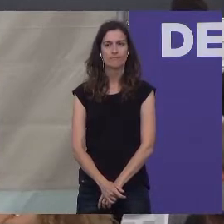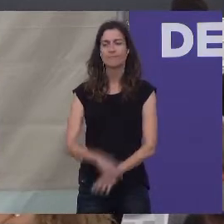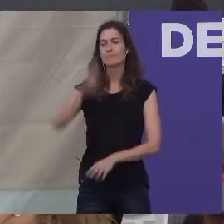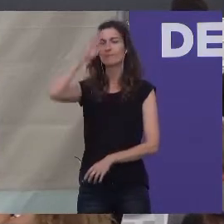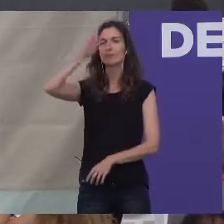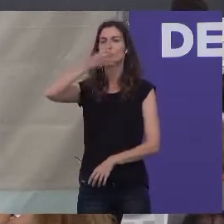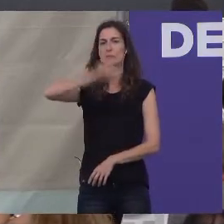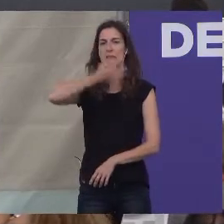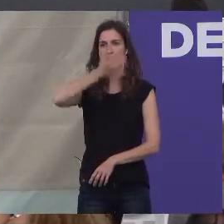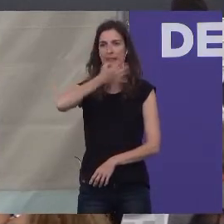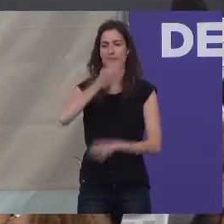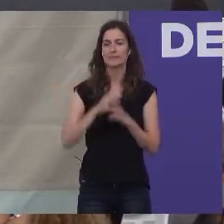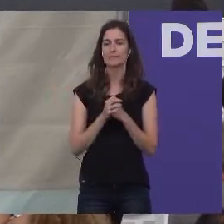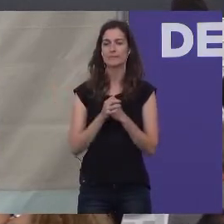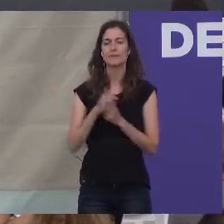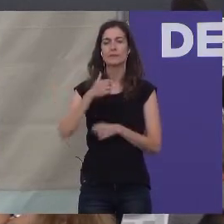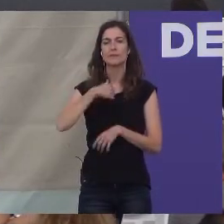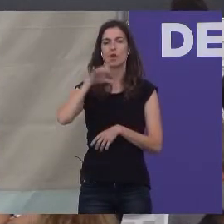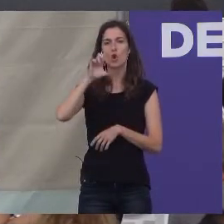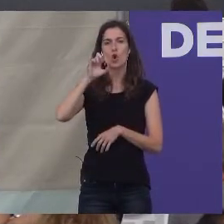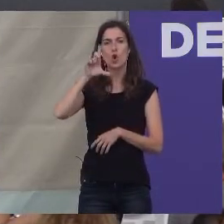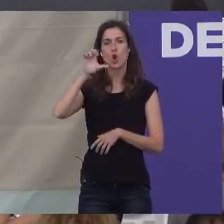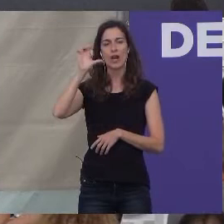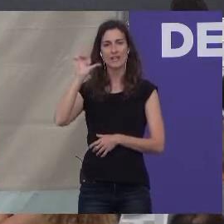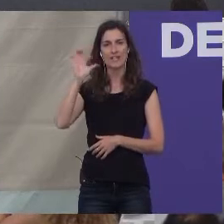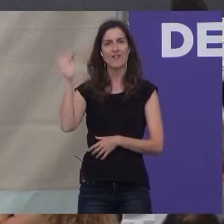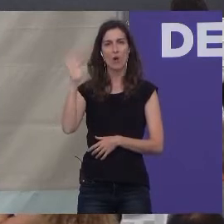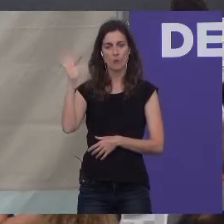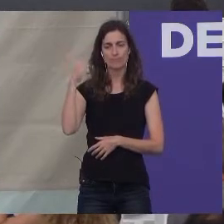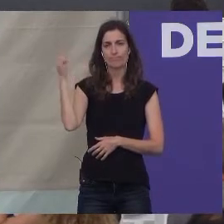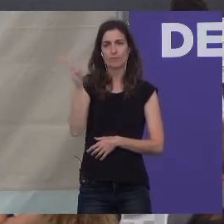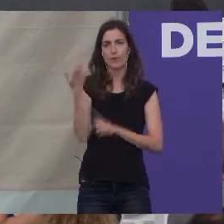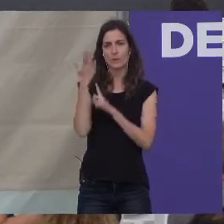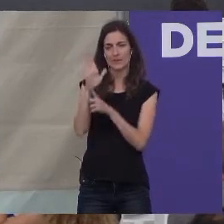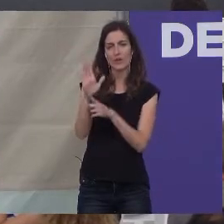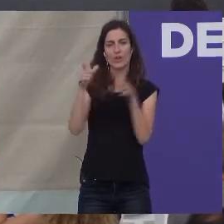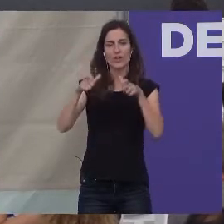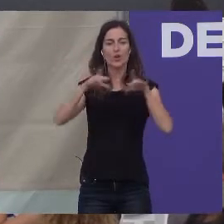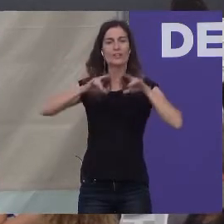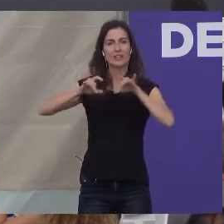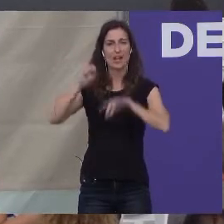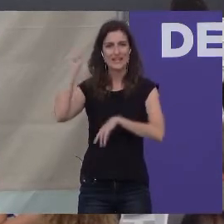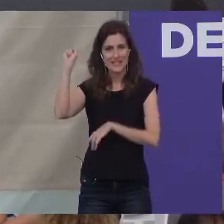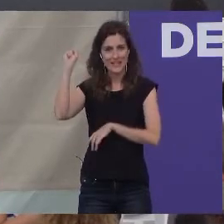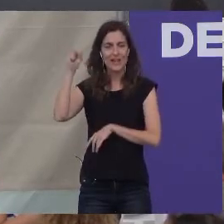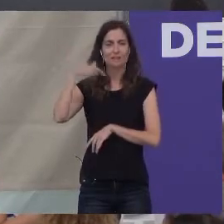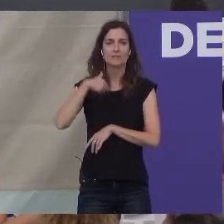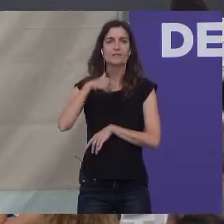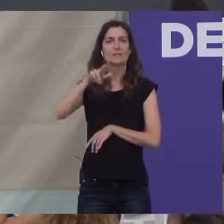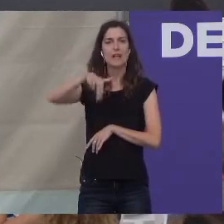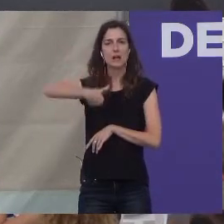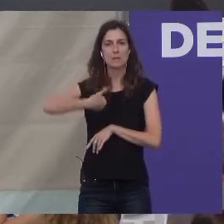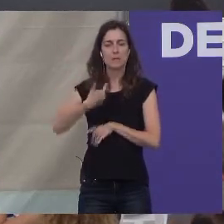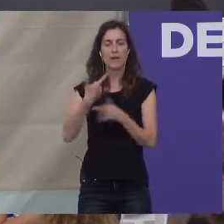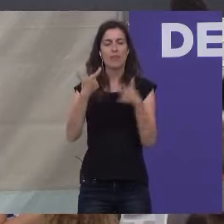Hola, bona vesprada. Soy Loles Fauvén, vengo en representación del Círculo Territorial de Liria y pertenezco también al